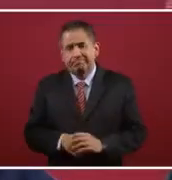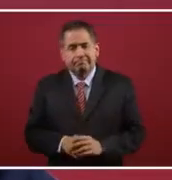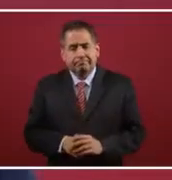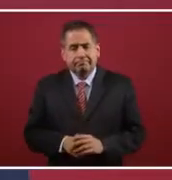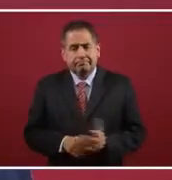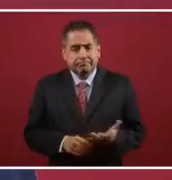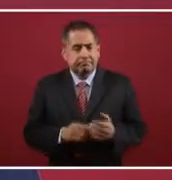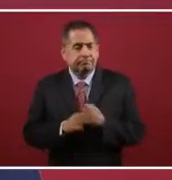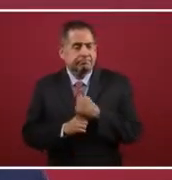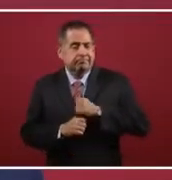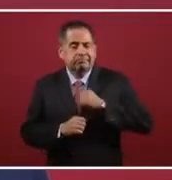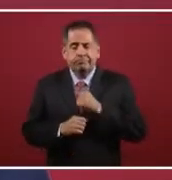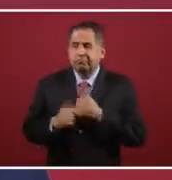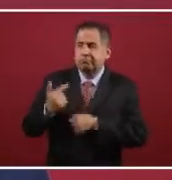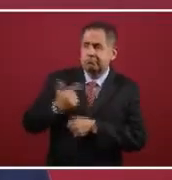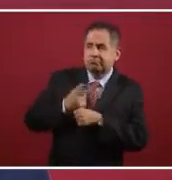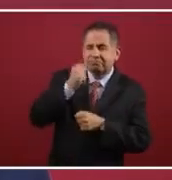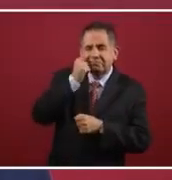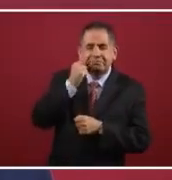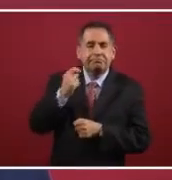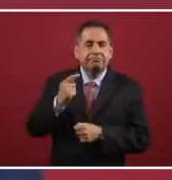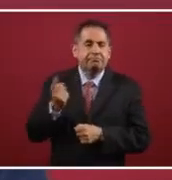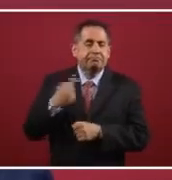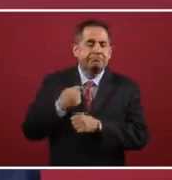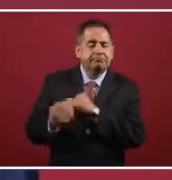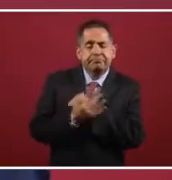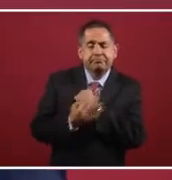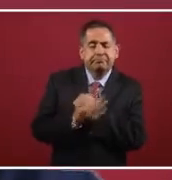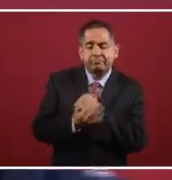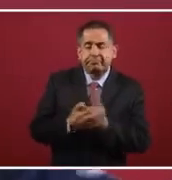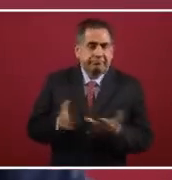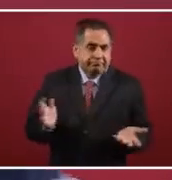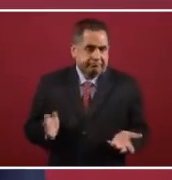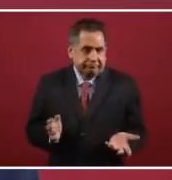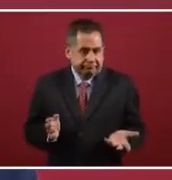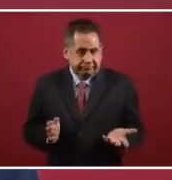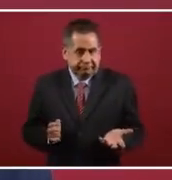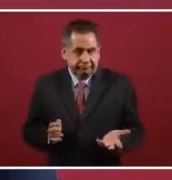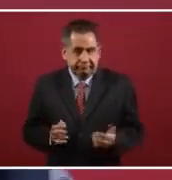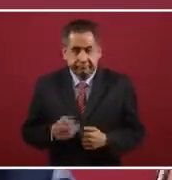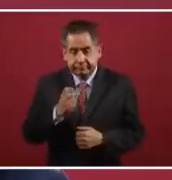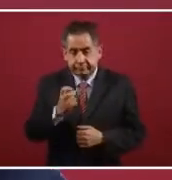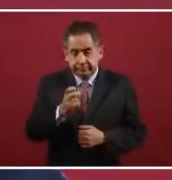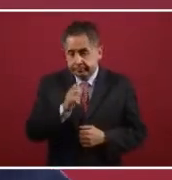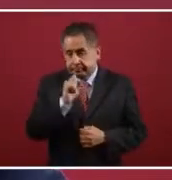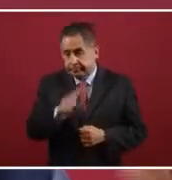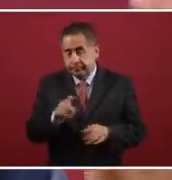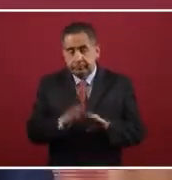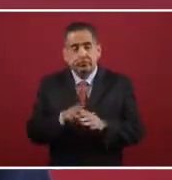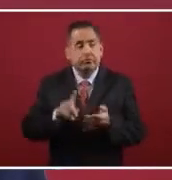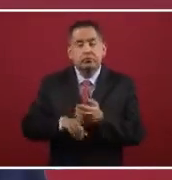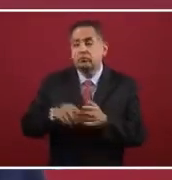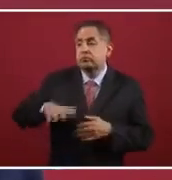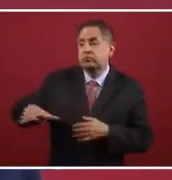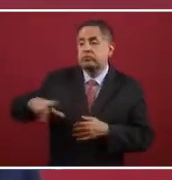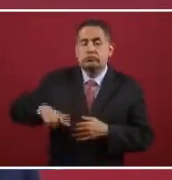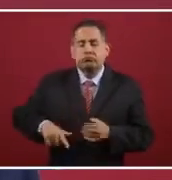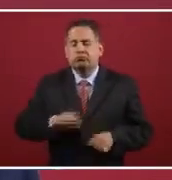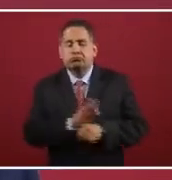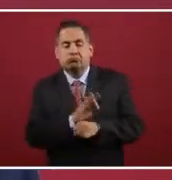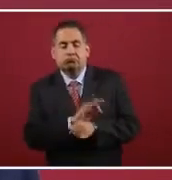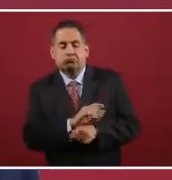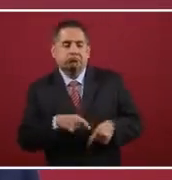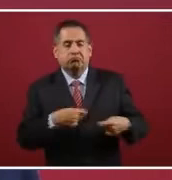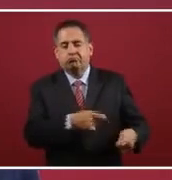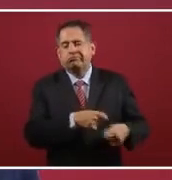con influyentismo, porque eso se creó al amparo del poder público,